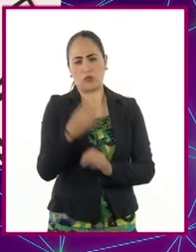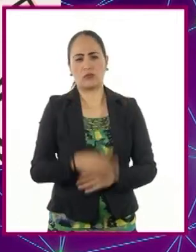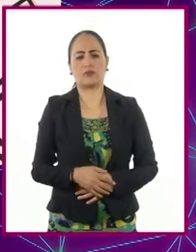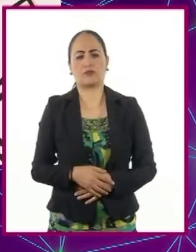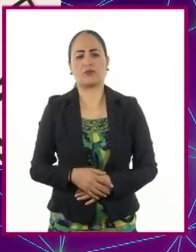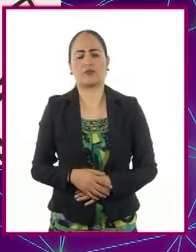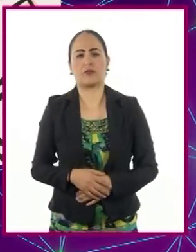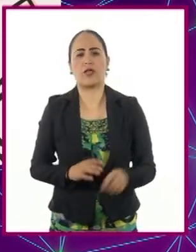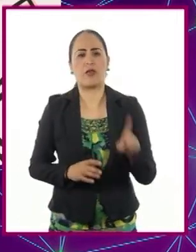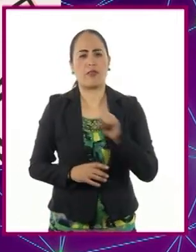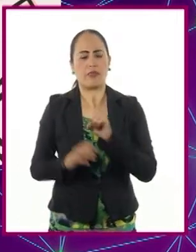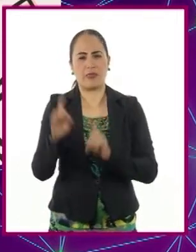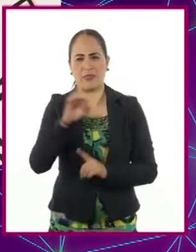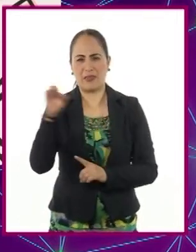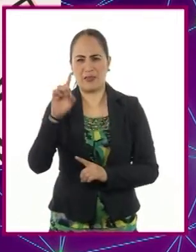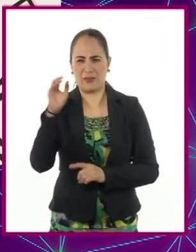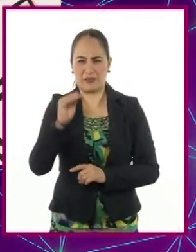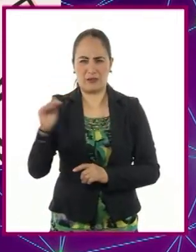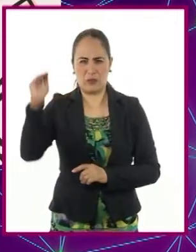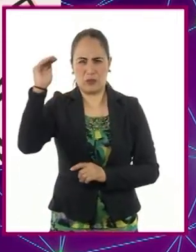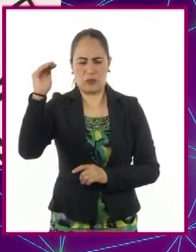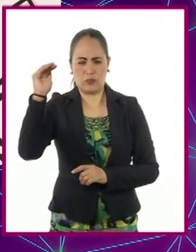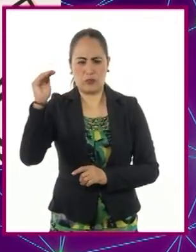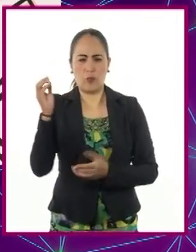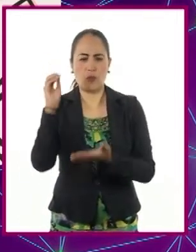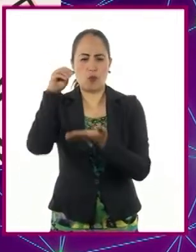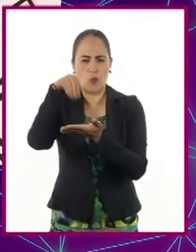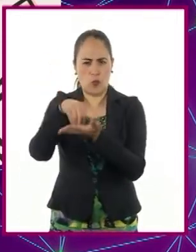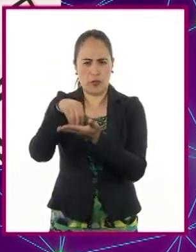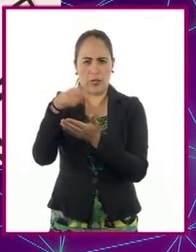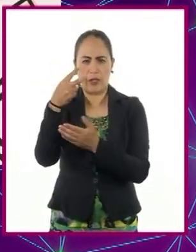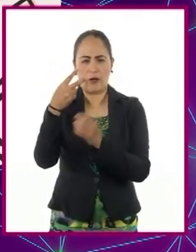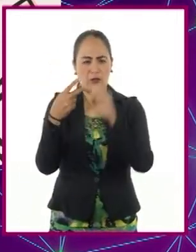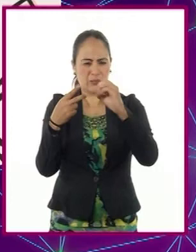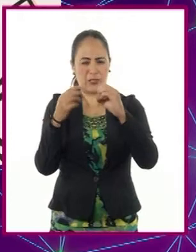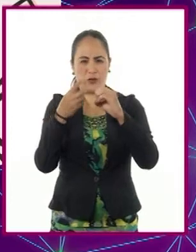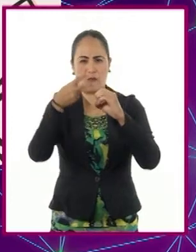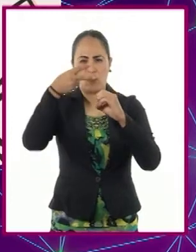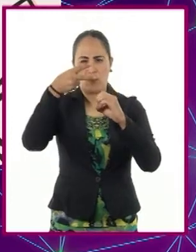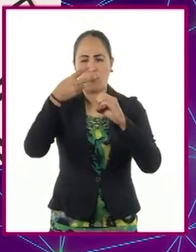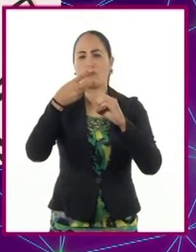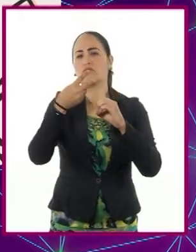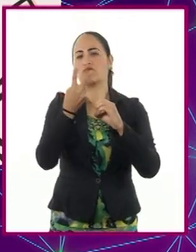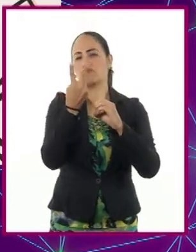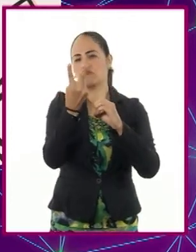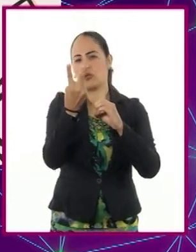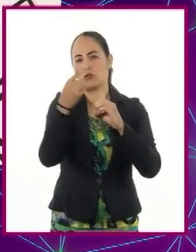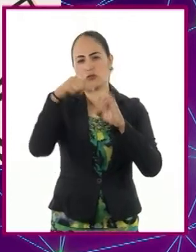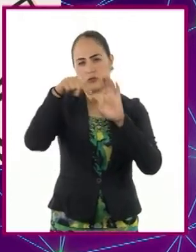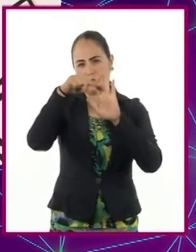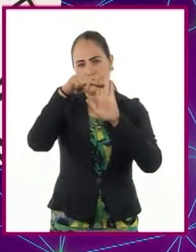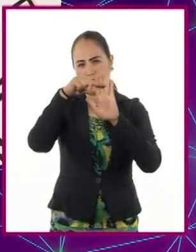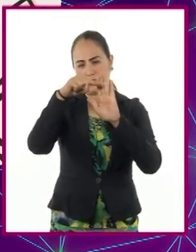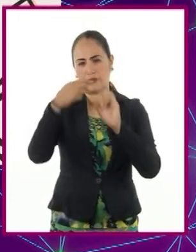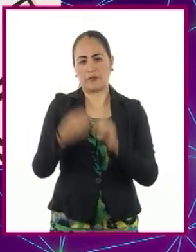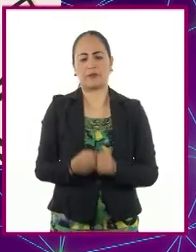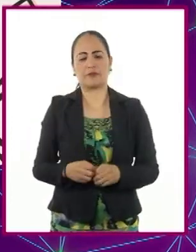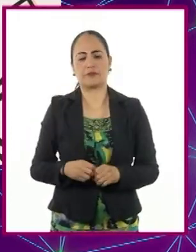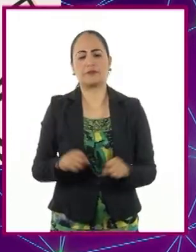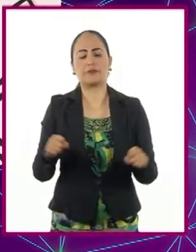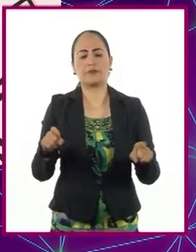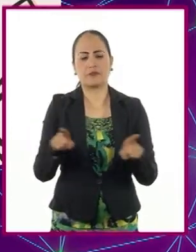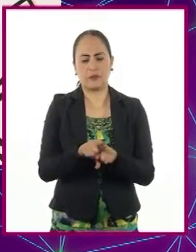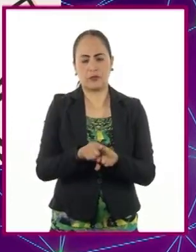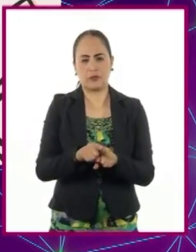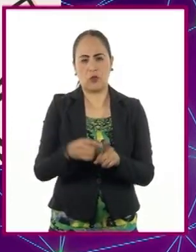superior derecha del símbolo de oxígeno colocamos -2 y lo anotaremos también en el segundo recuadro